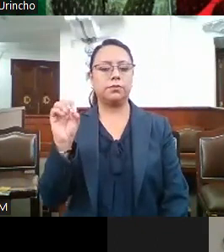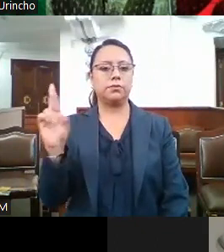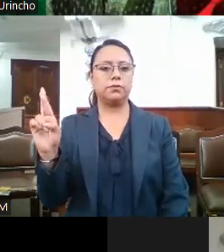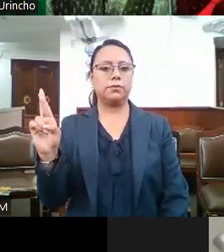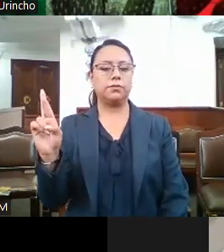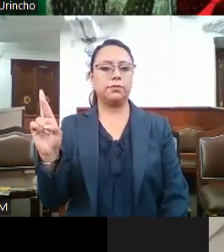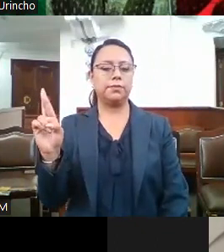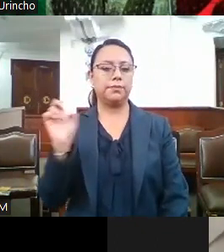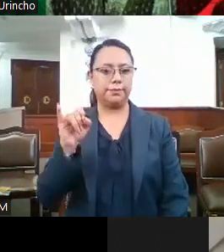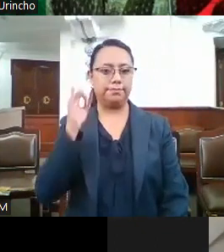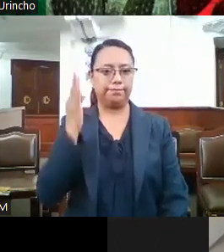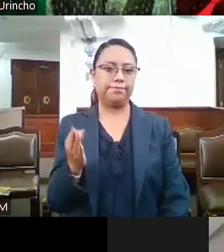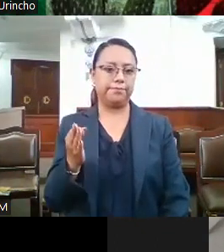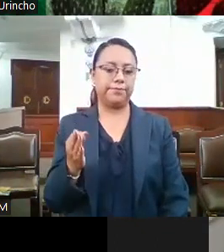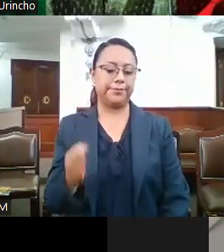Rubio Torres, en pro.